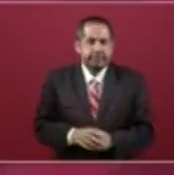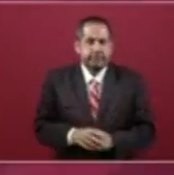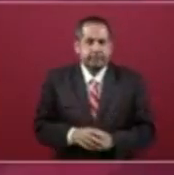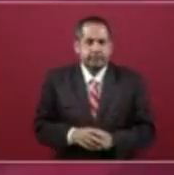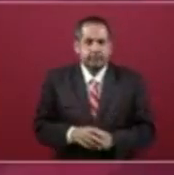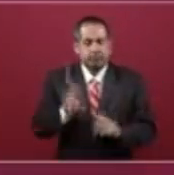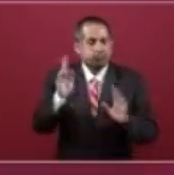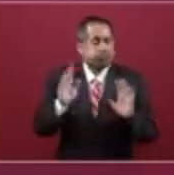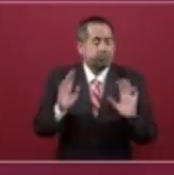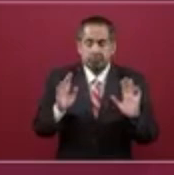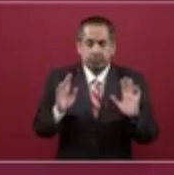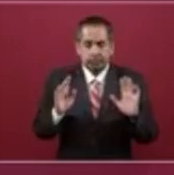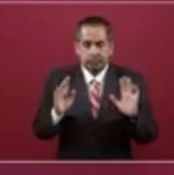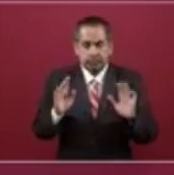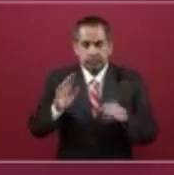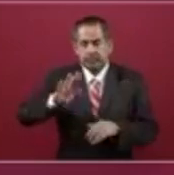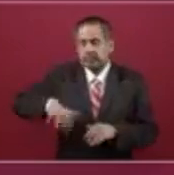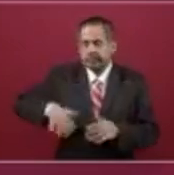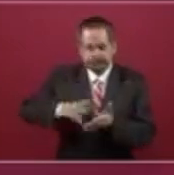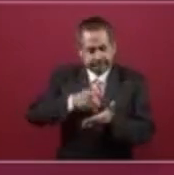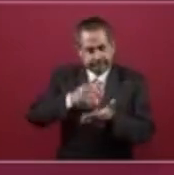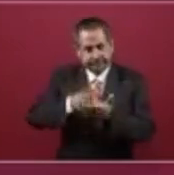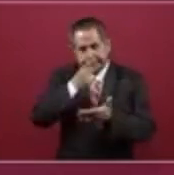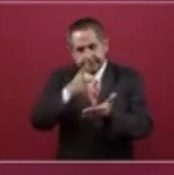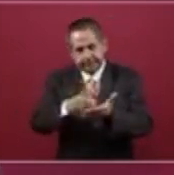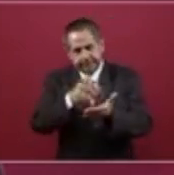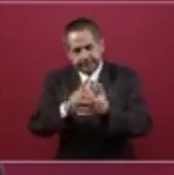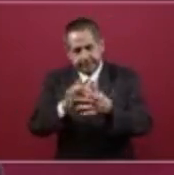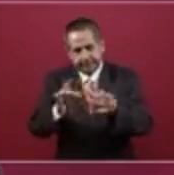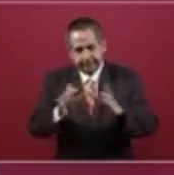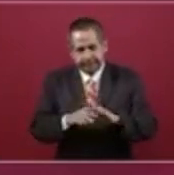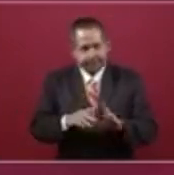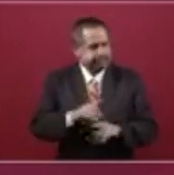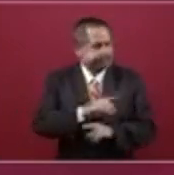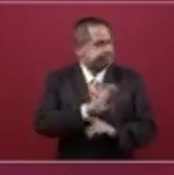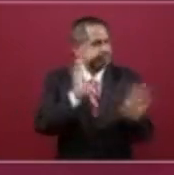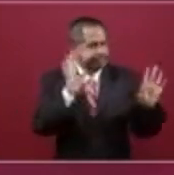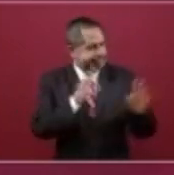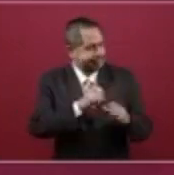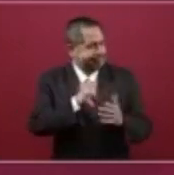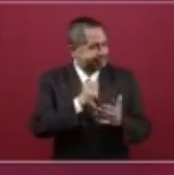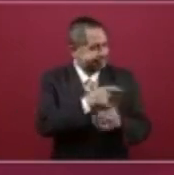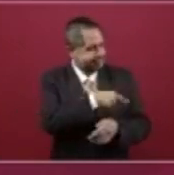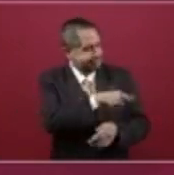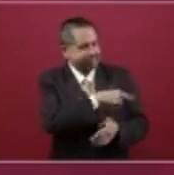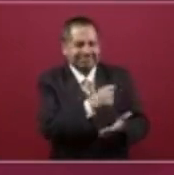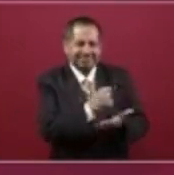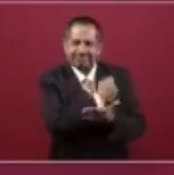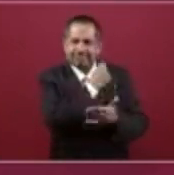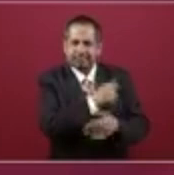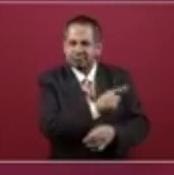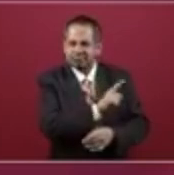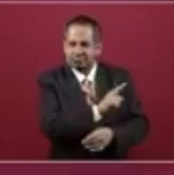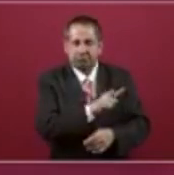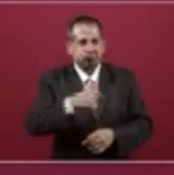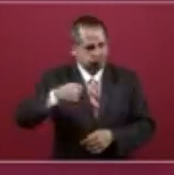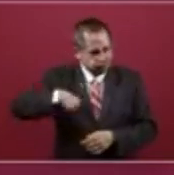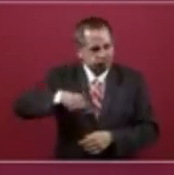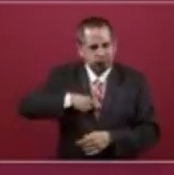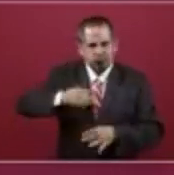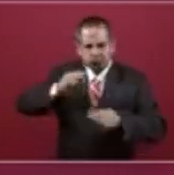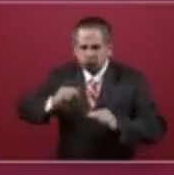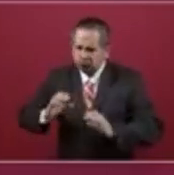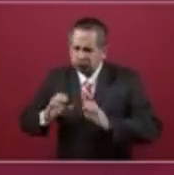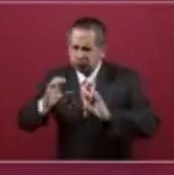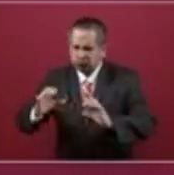Pero como ya he dicho en otras ocasiones, se van a quedar con las ganas. Nosotros vamos a actuar